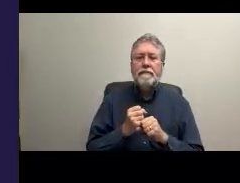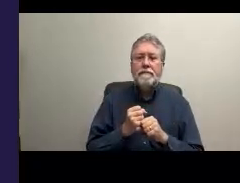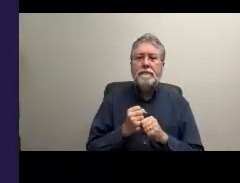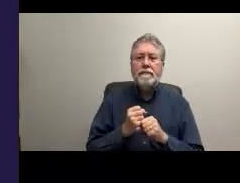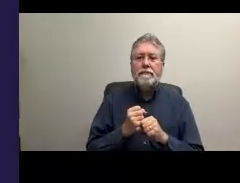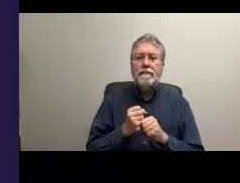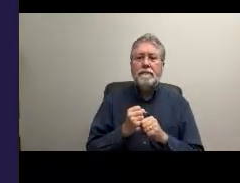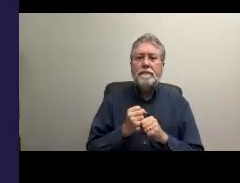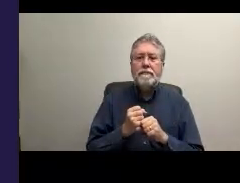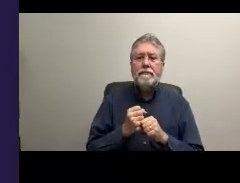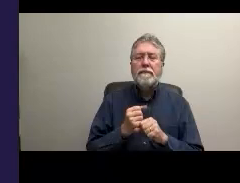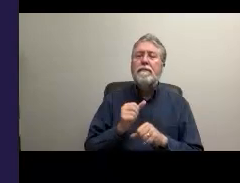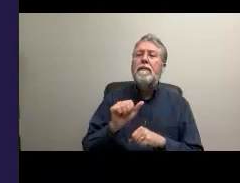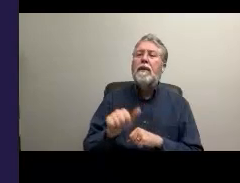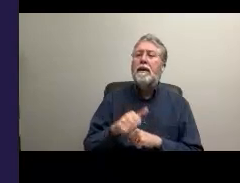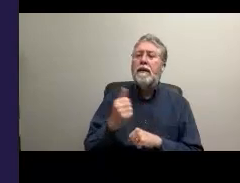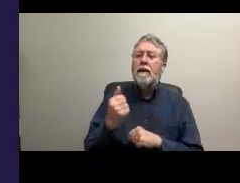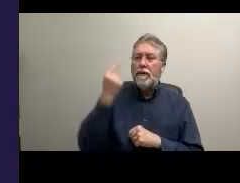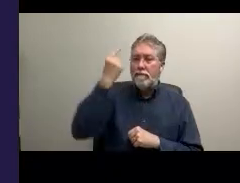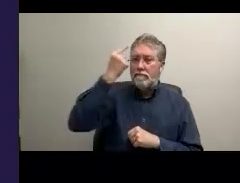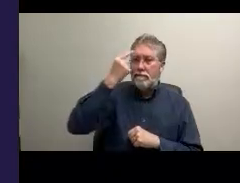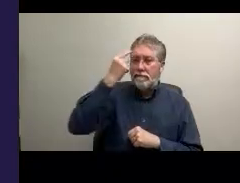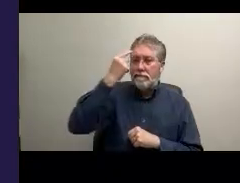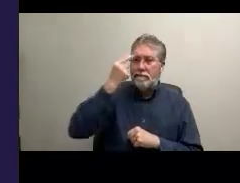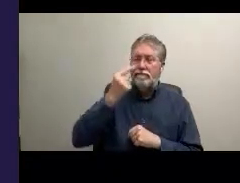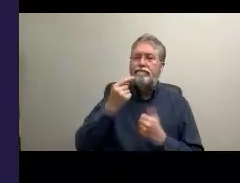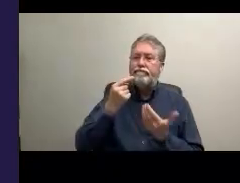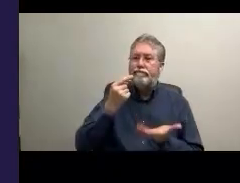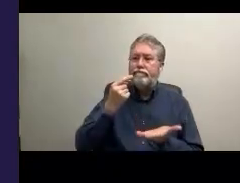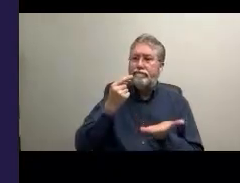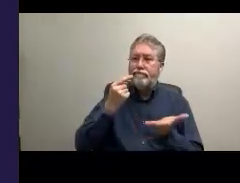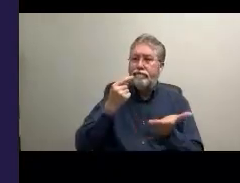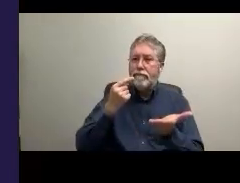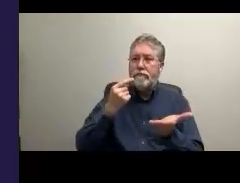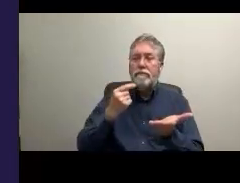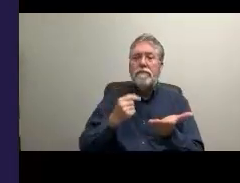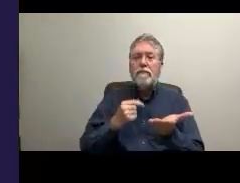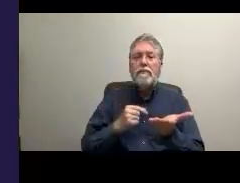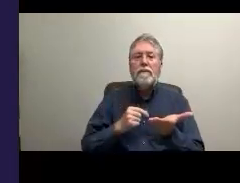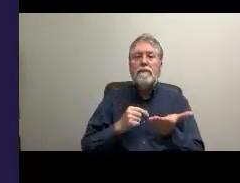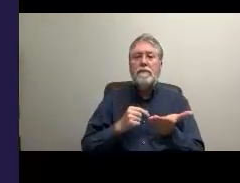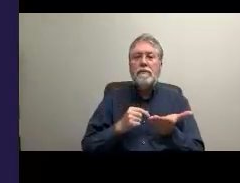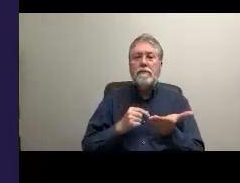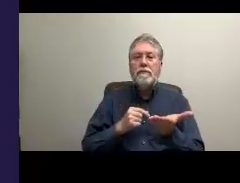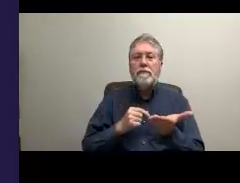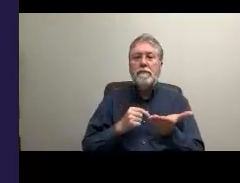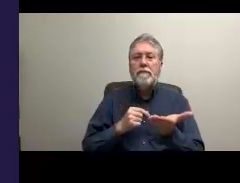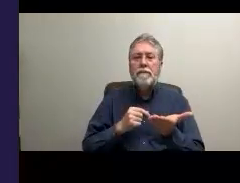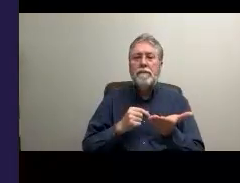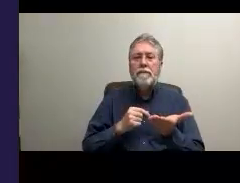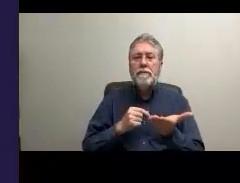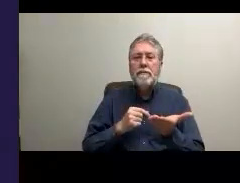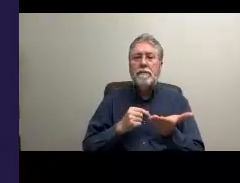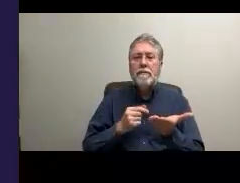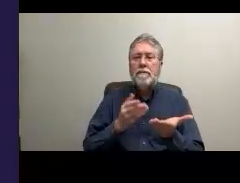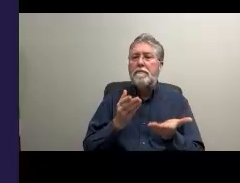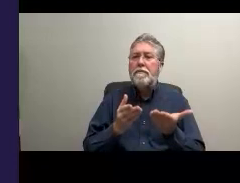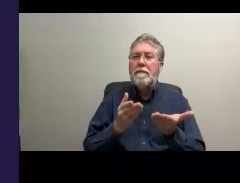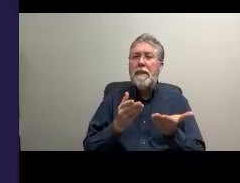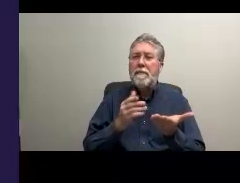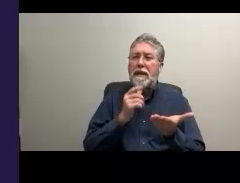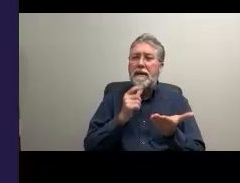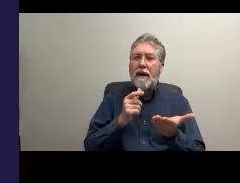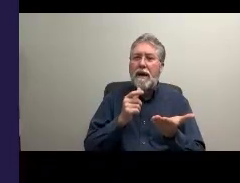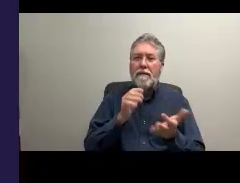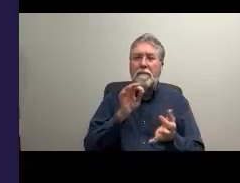Aquí también hay otra consideración a tener en cuenta para el píxel BIIRS. Es que no encaja muy bien en